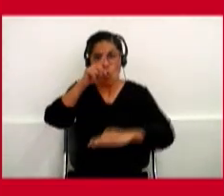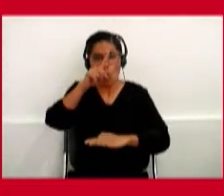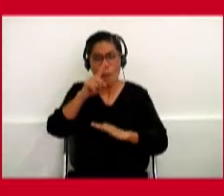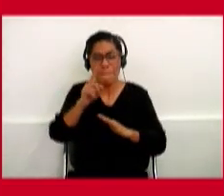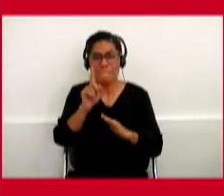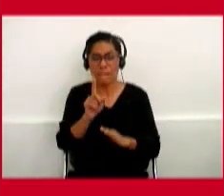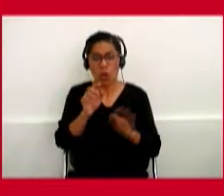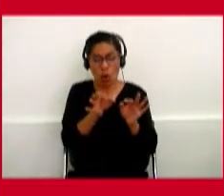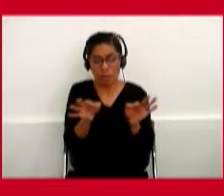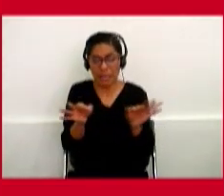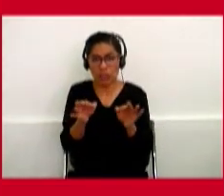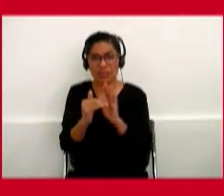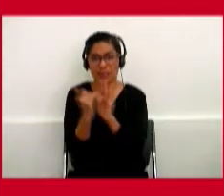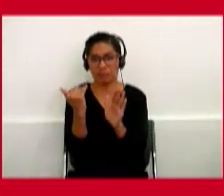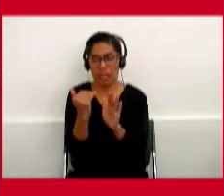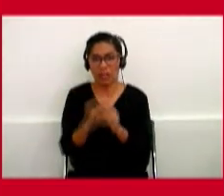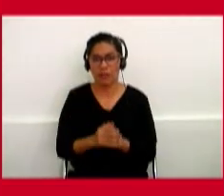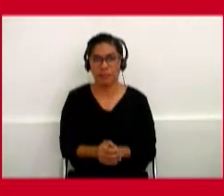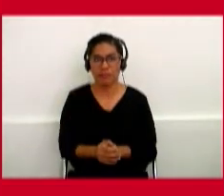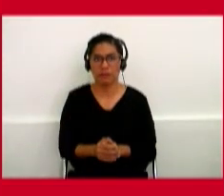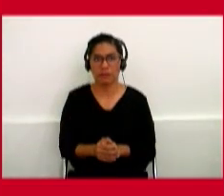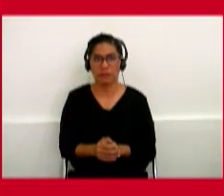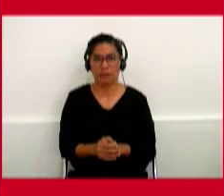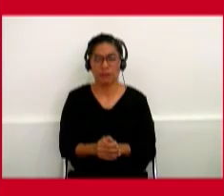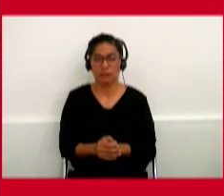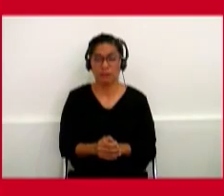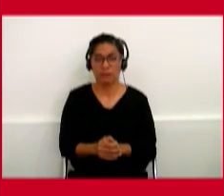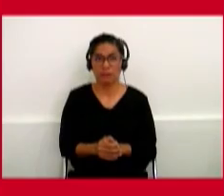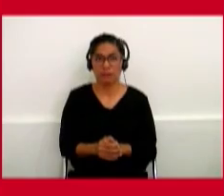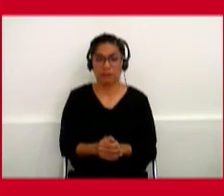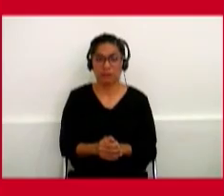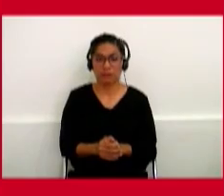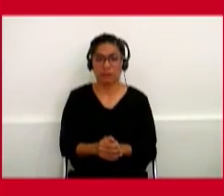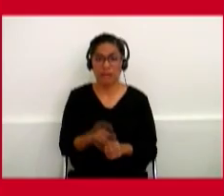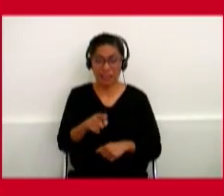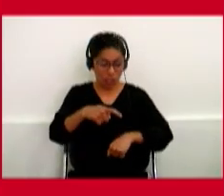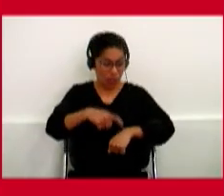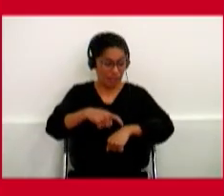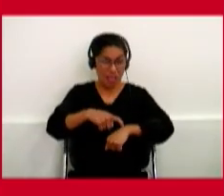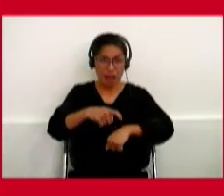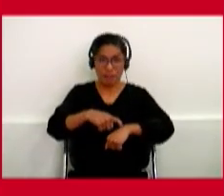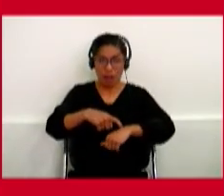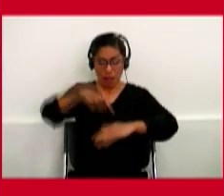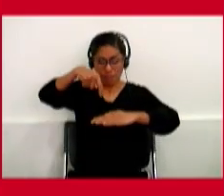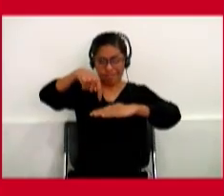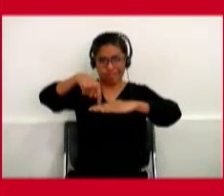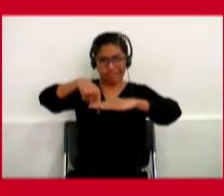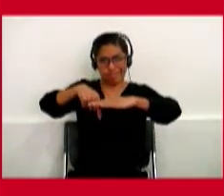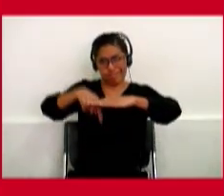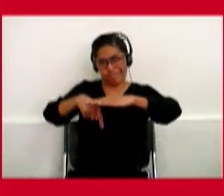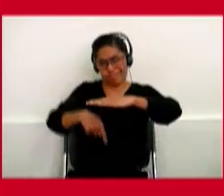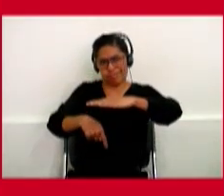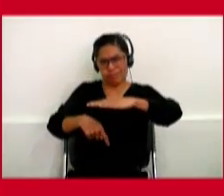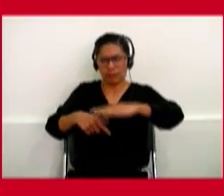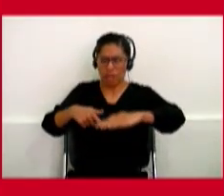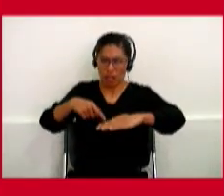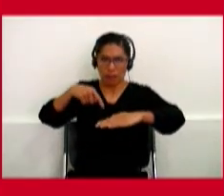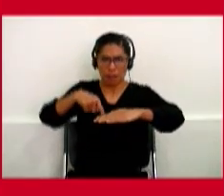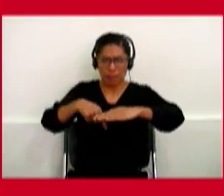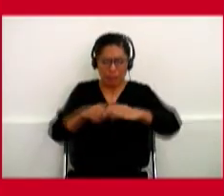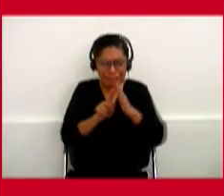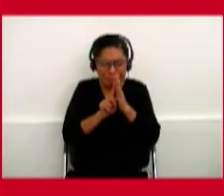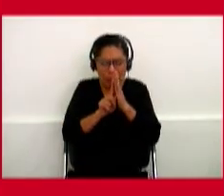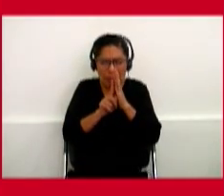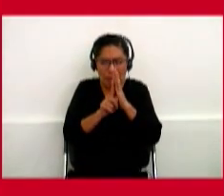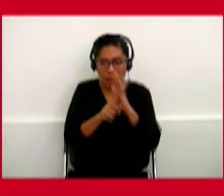Entonces, nos jugó el tema de, los tiempos de taladro a taladro fue 40 milisegundos. El segundo, si ustedes